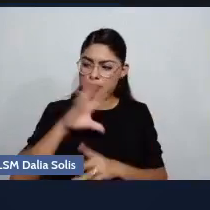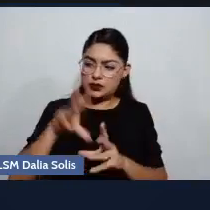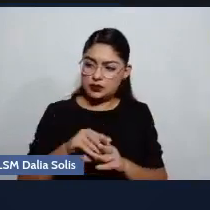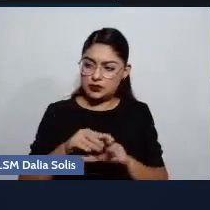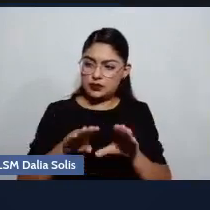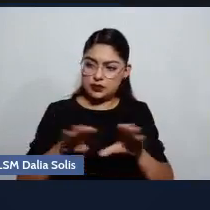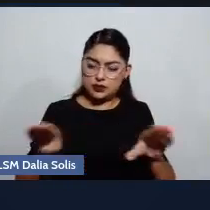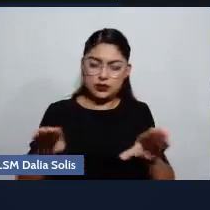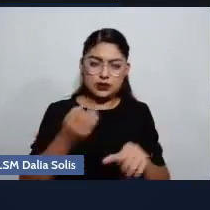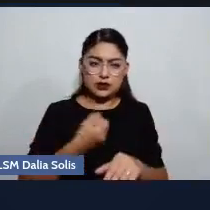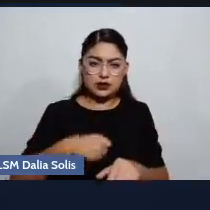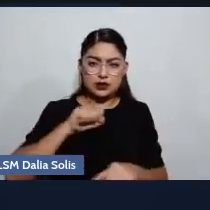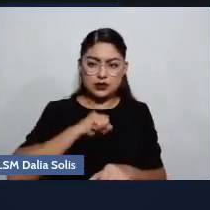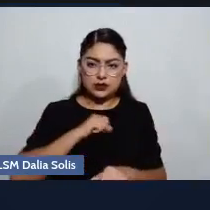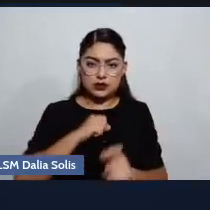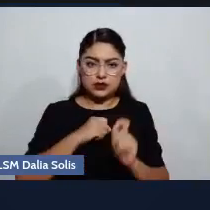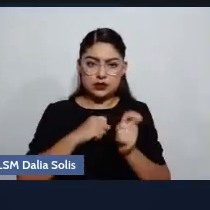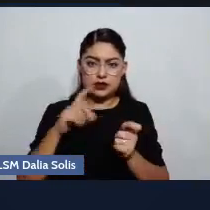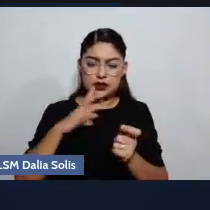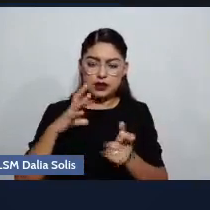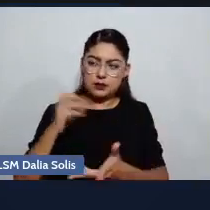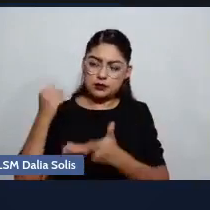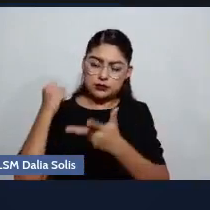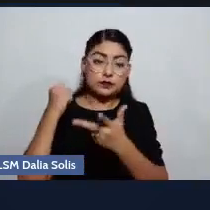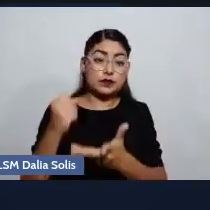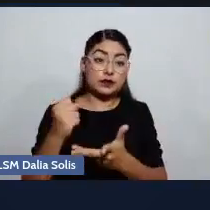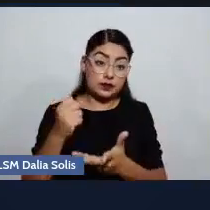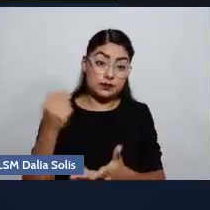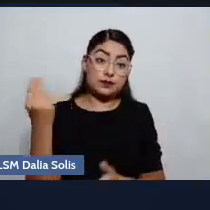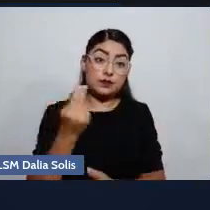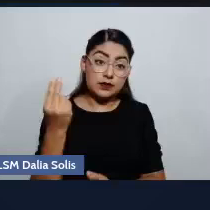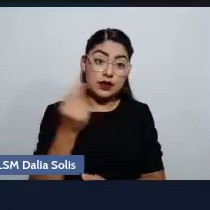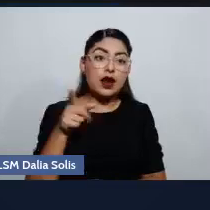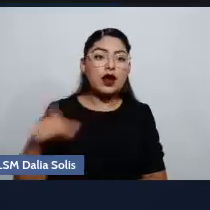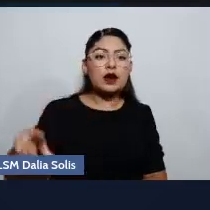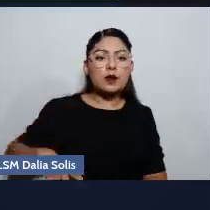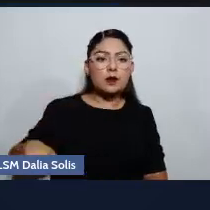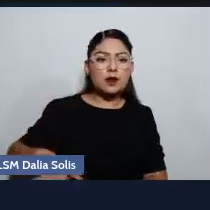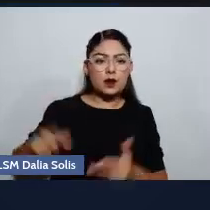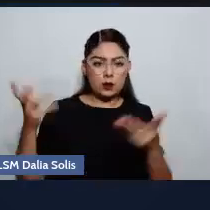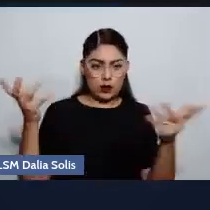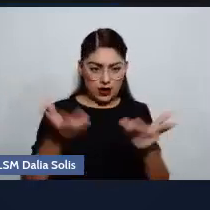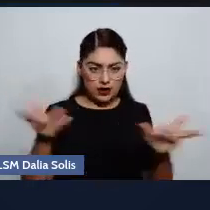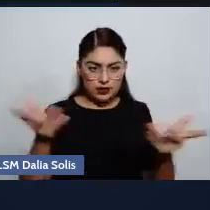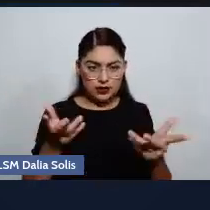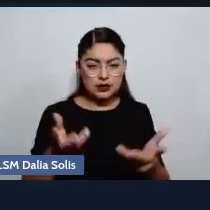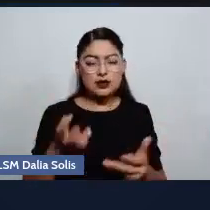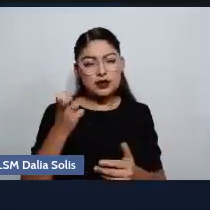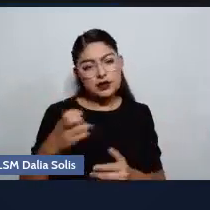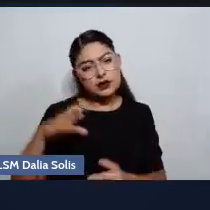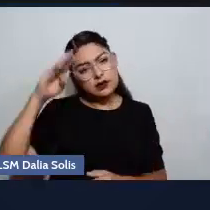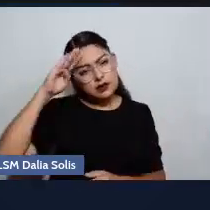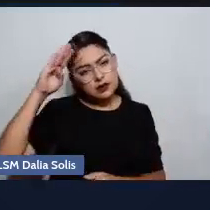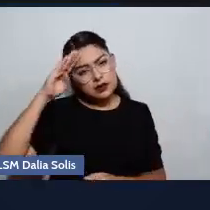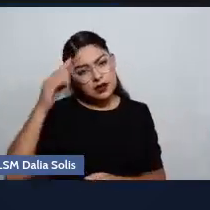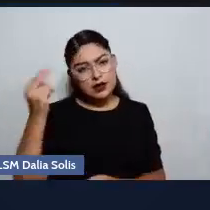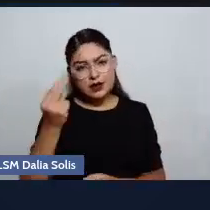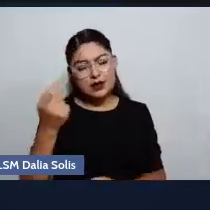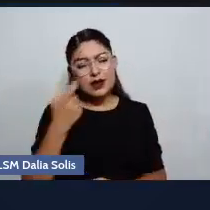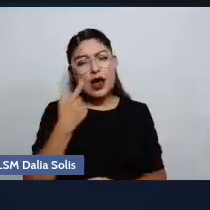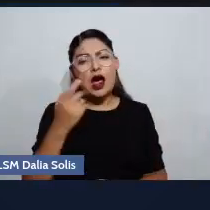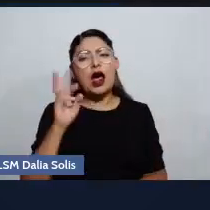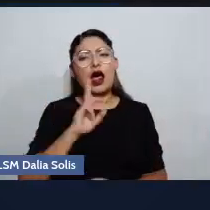mucho financiamiento por parte del gobierno, ¿no? Entonces, habrá que ver cómo se van dando los cambios y